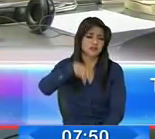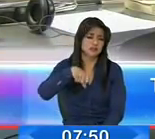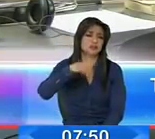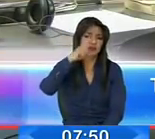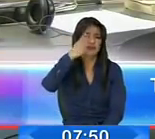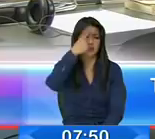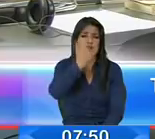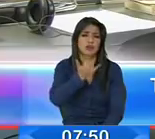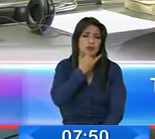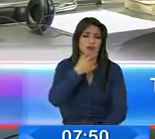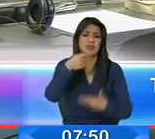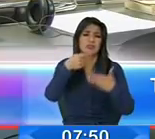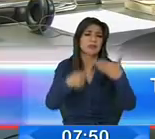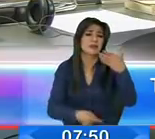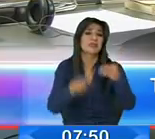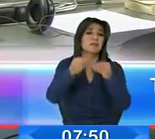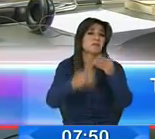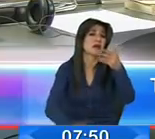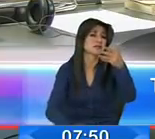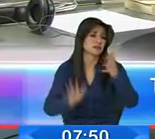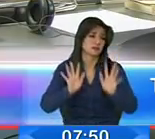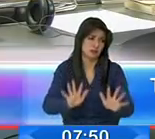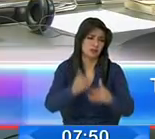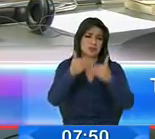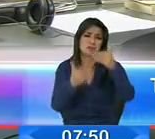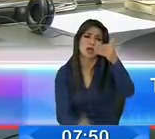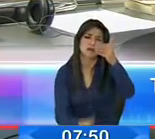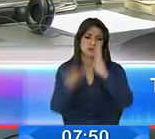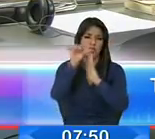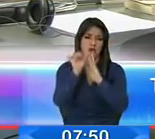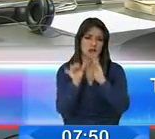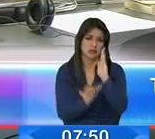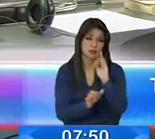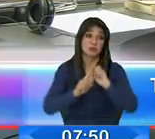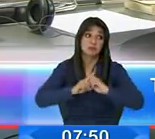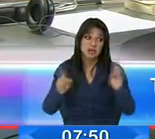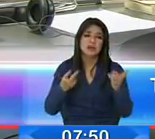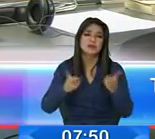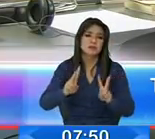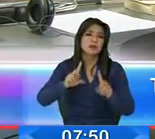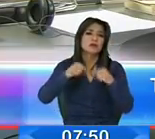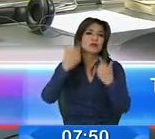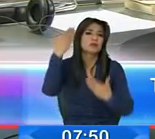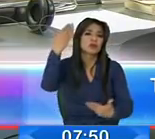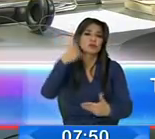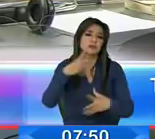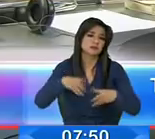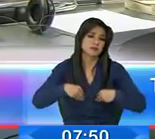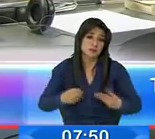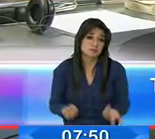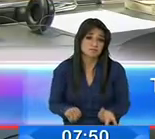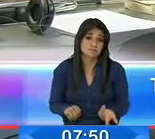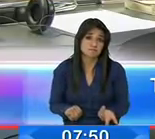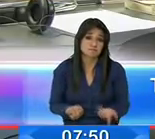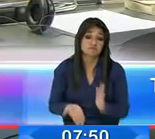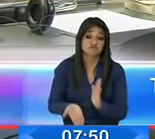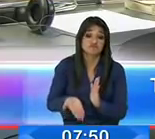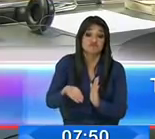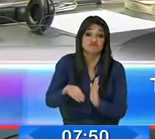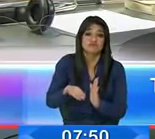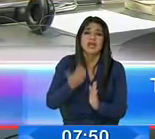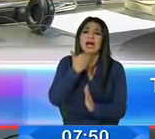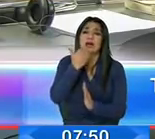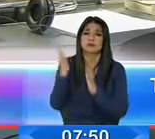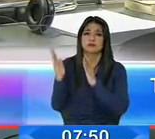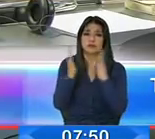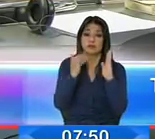esas condiciones. Sí, pero también ha sido un error de la clase política, por ejemplo, no aceptarle la subida, aunque sea temporal,